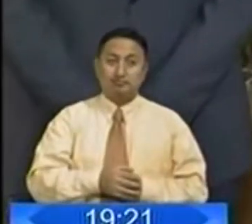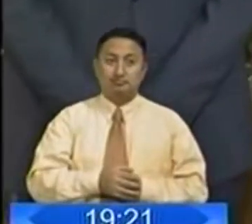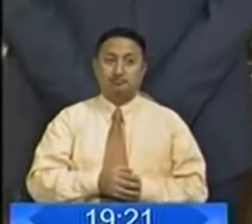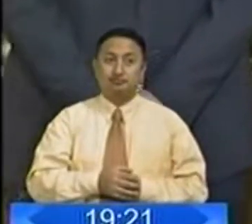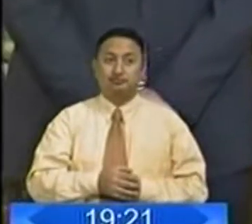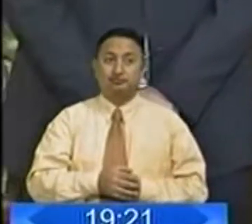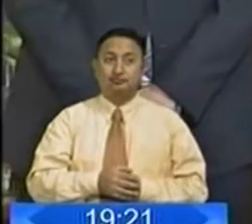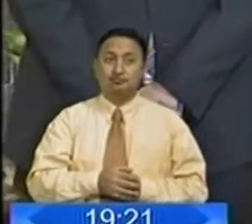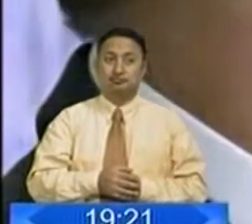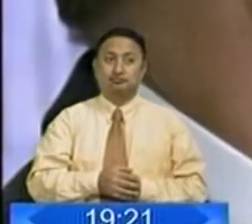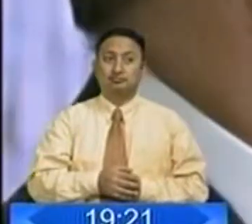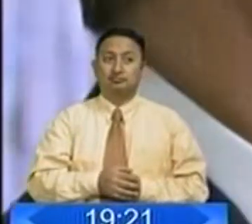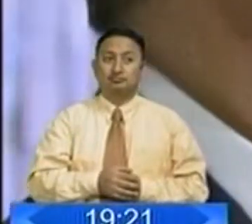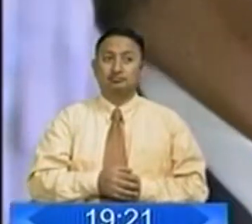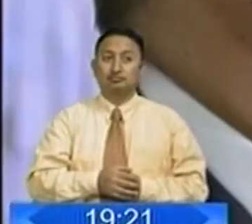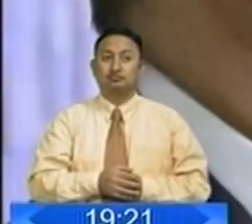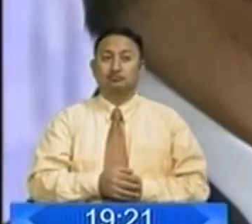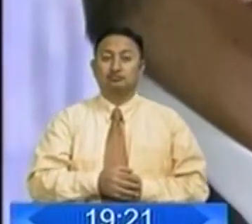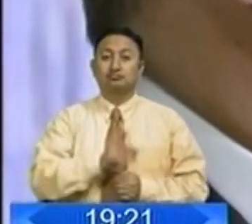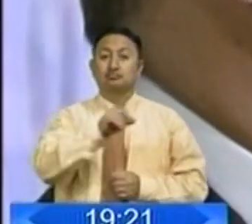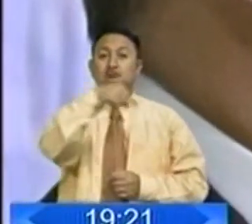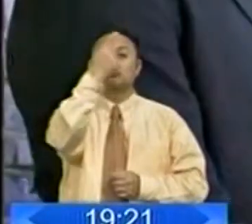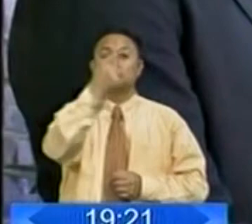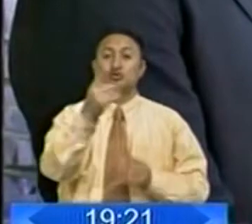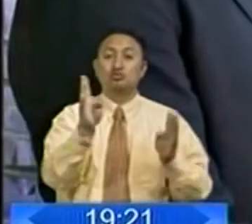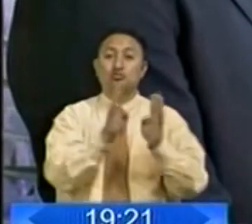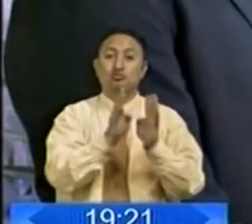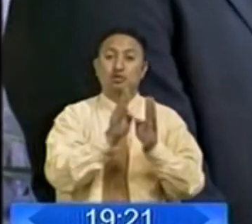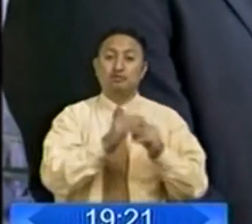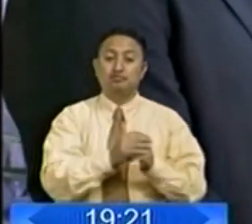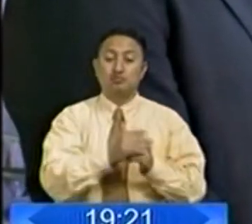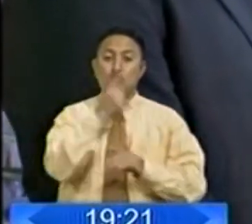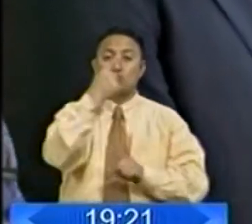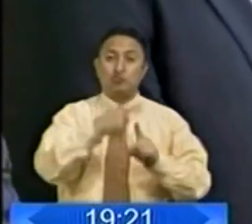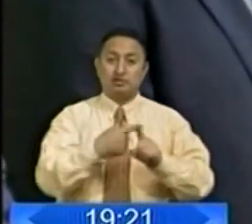de reparación. El próximo encuentro será